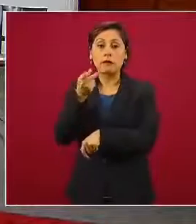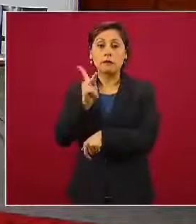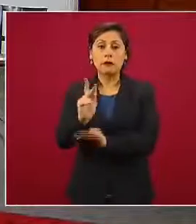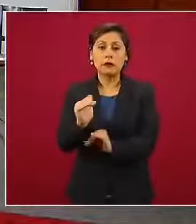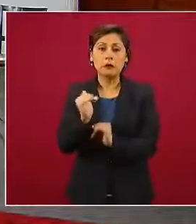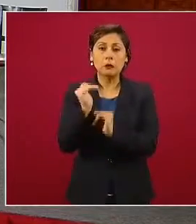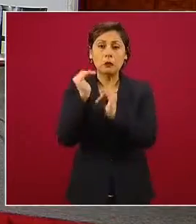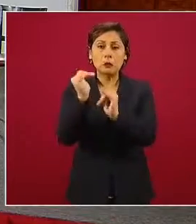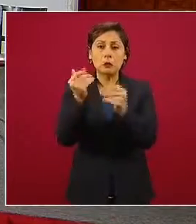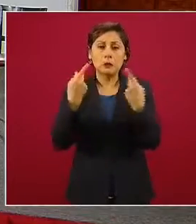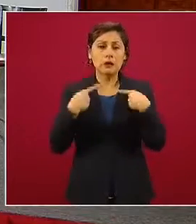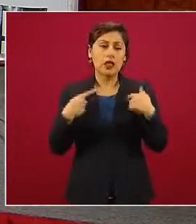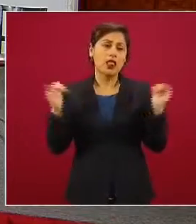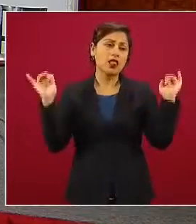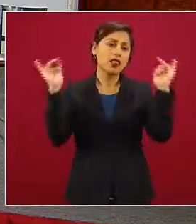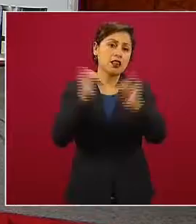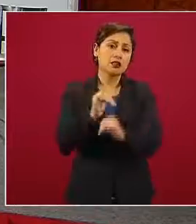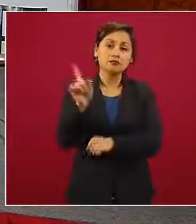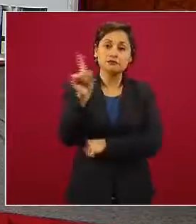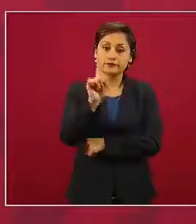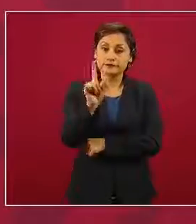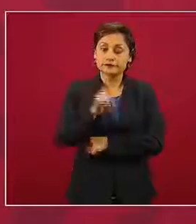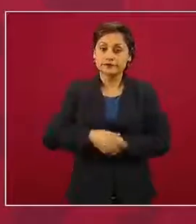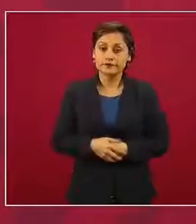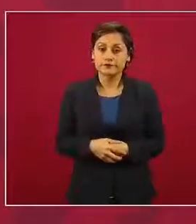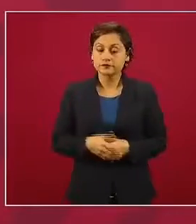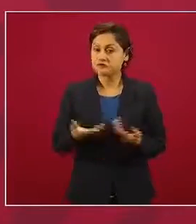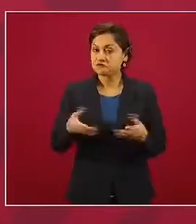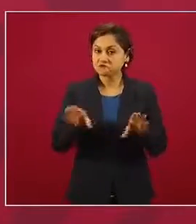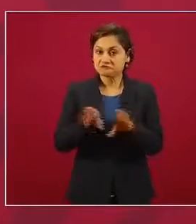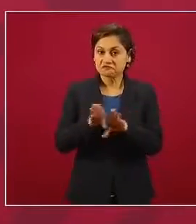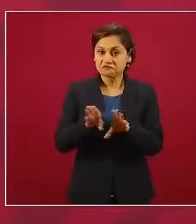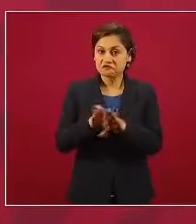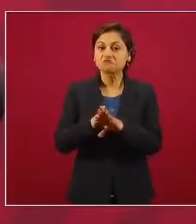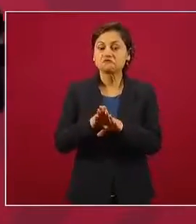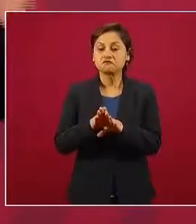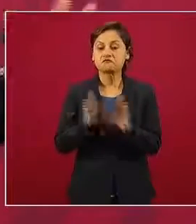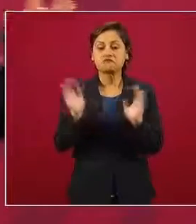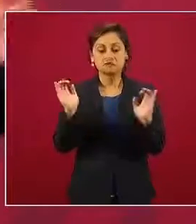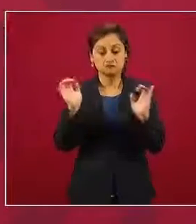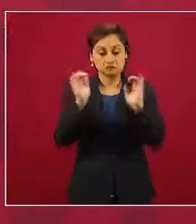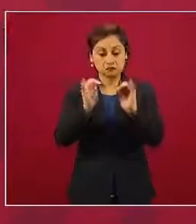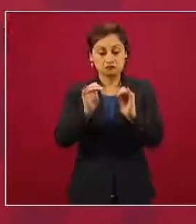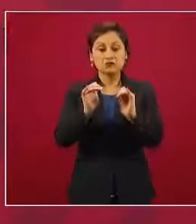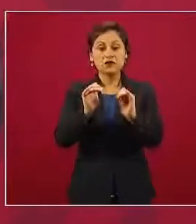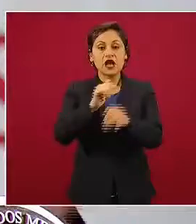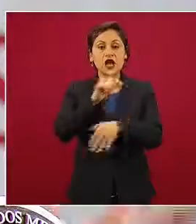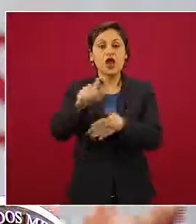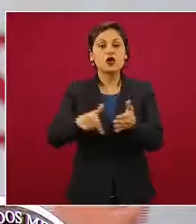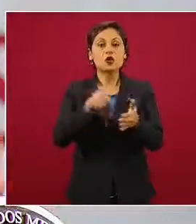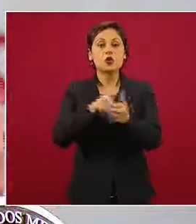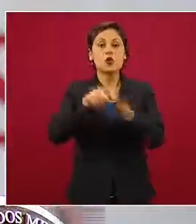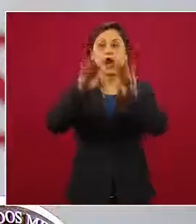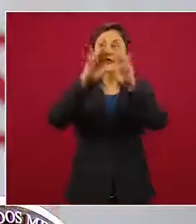Una manera controlada implica tener un aforo limitado en espacios abiertos, obviamente no se puede definir a priori